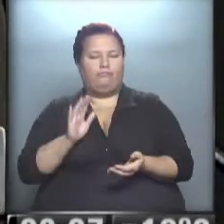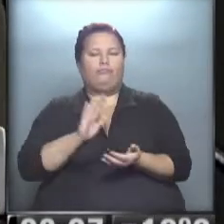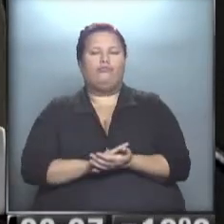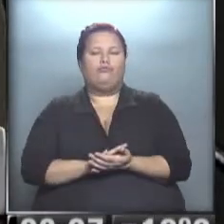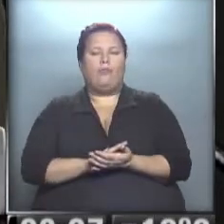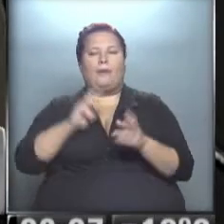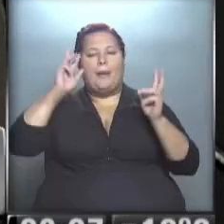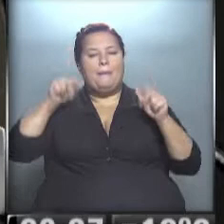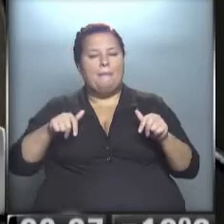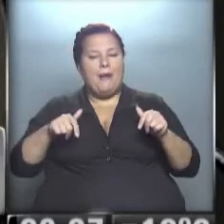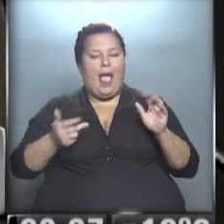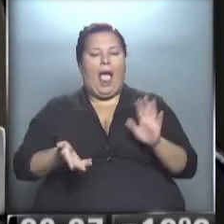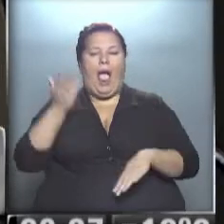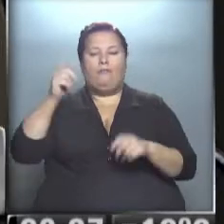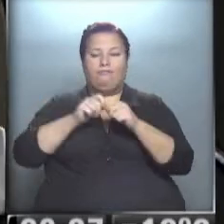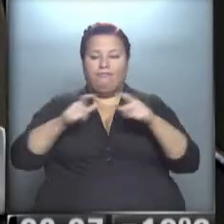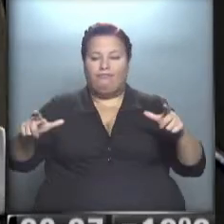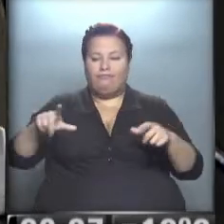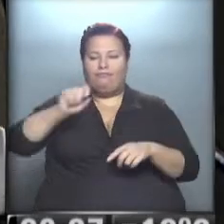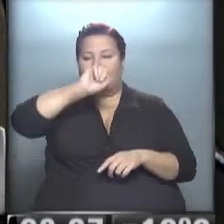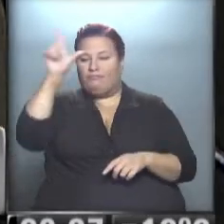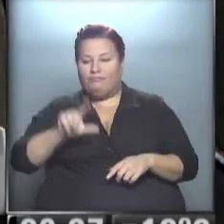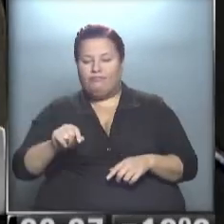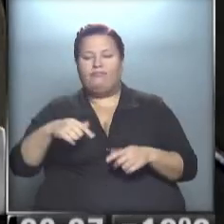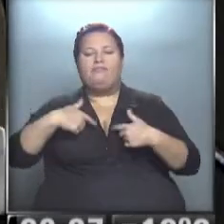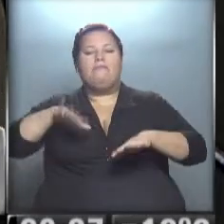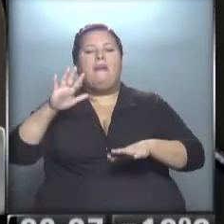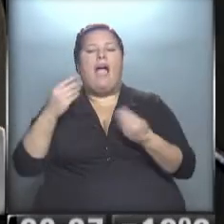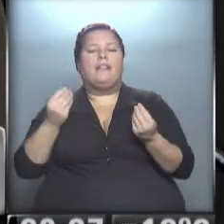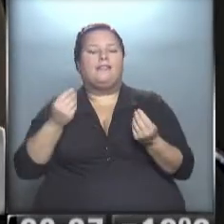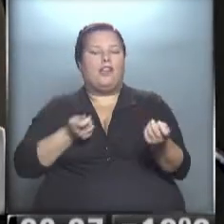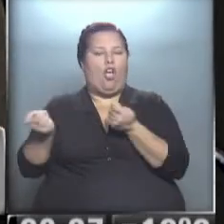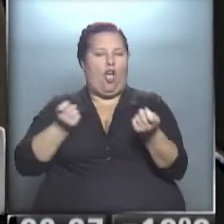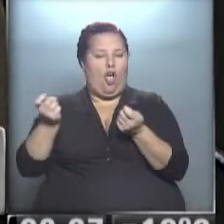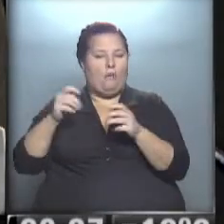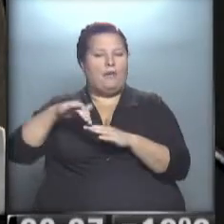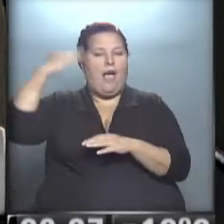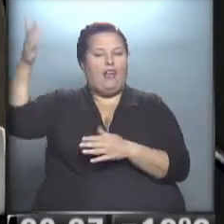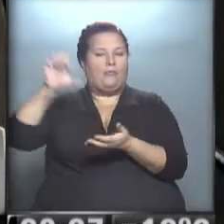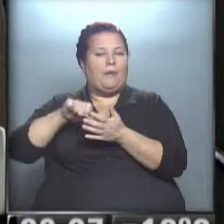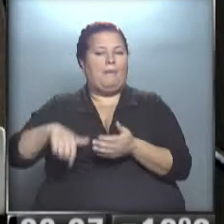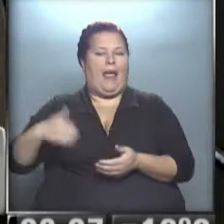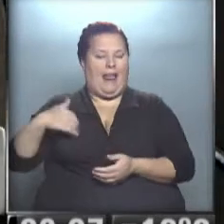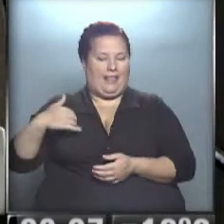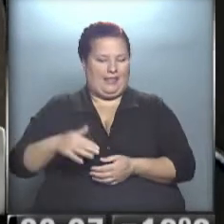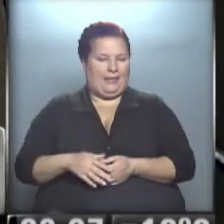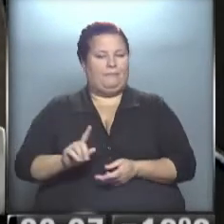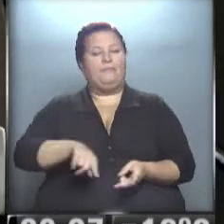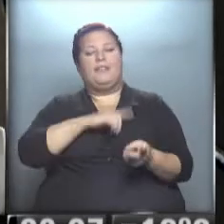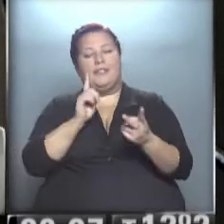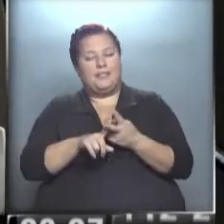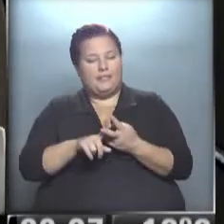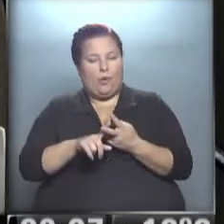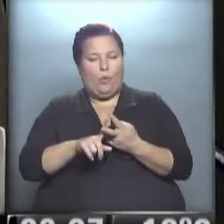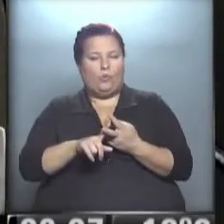una estrategia de incremento y expansión del volumen de comercio exterior para argentina en segundo lugar